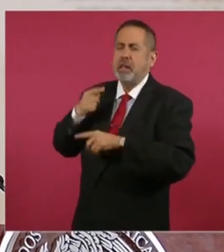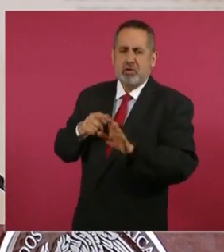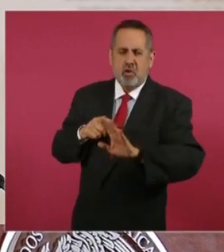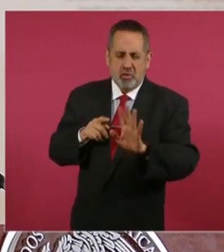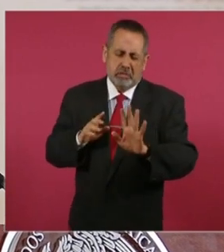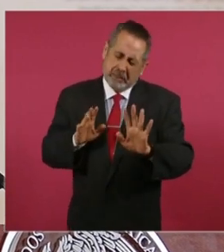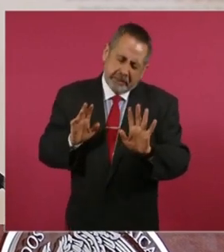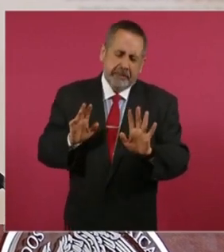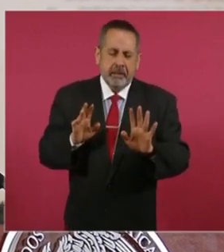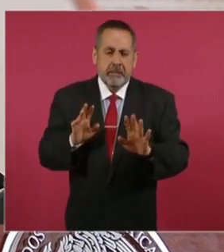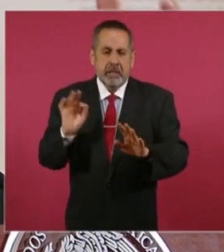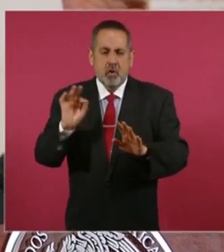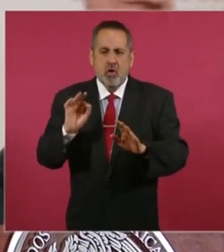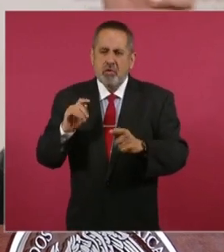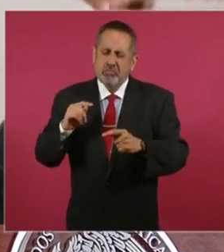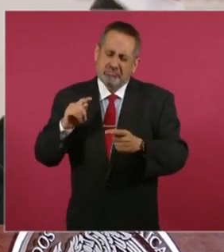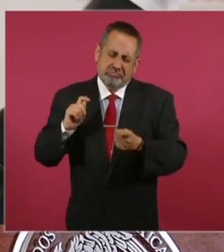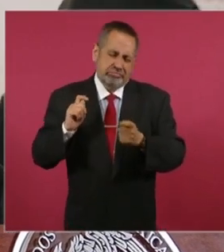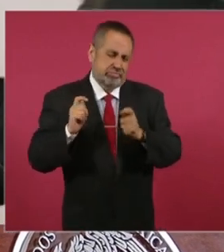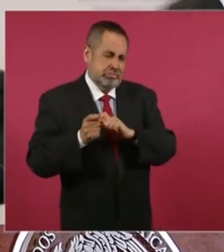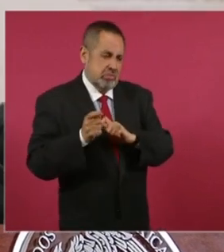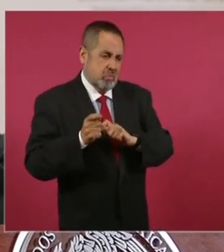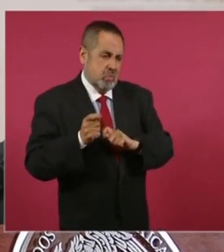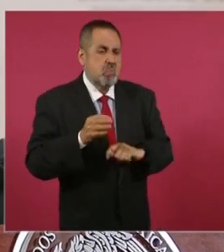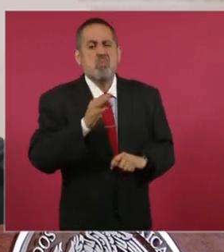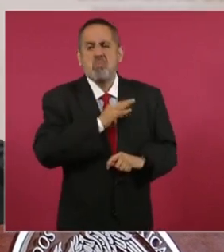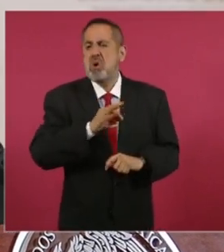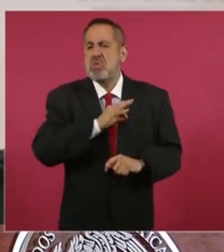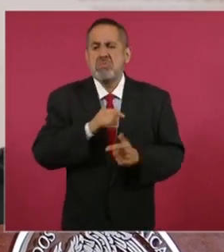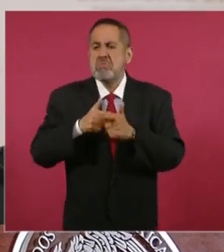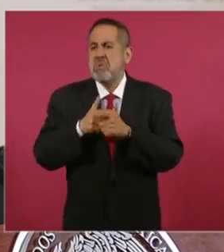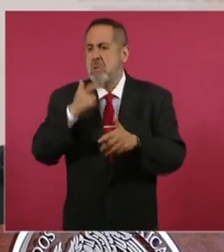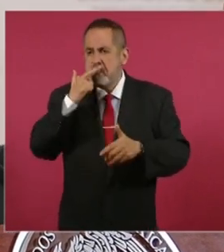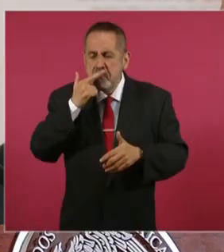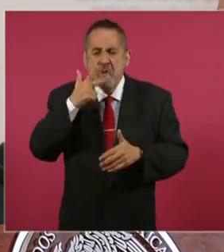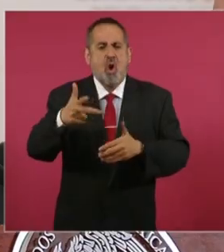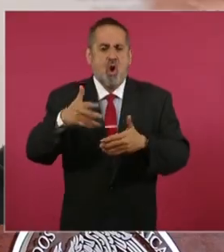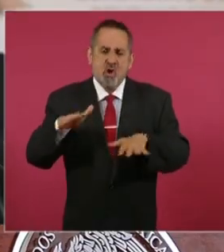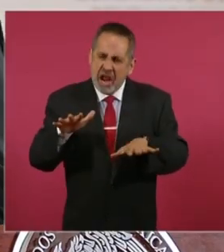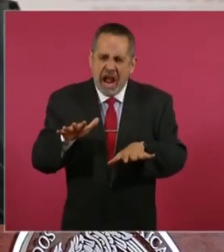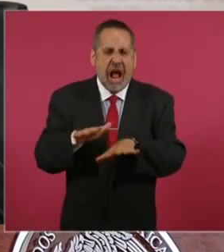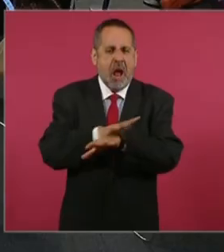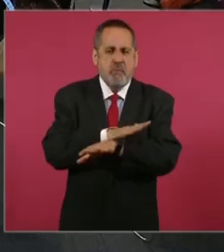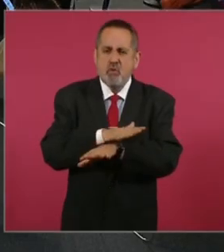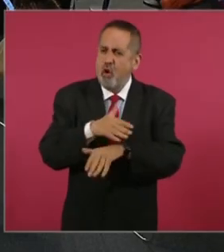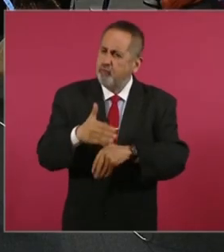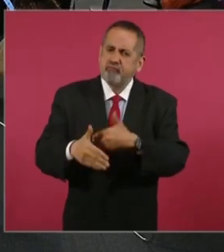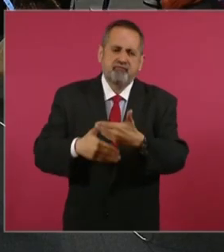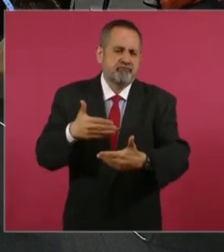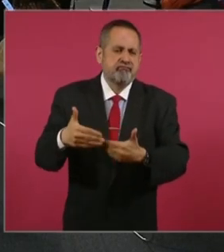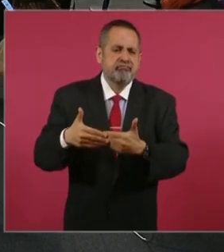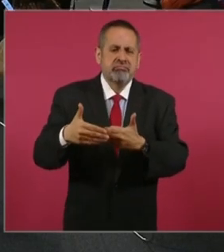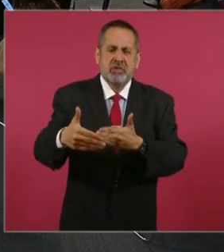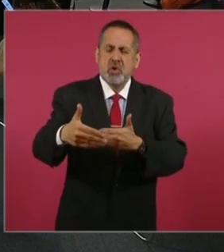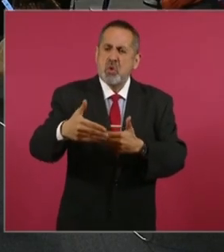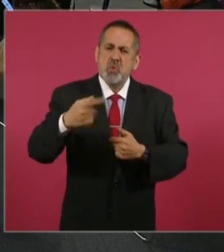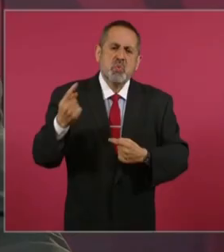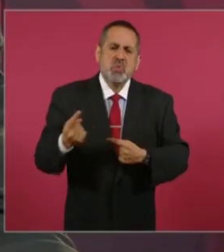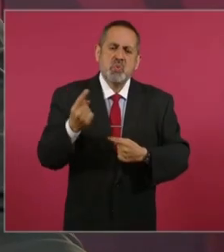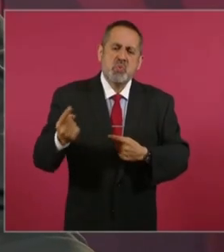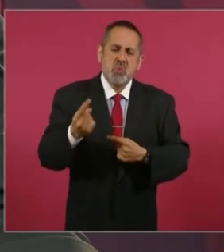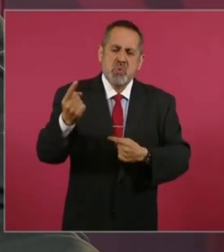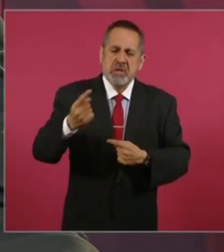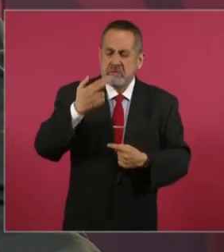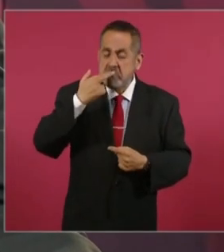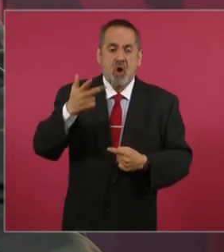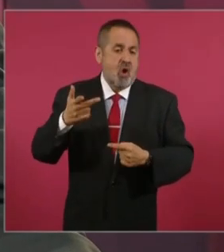pero tienen muchísimo más posibilidad de perdurar en el